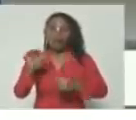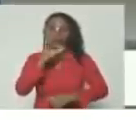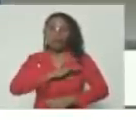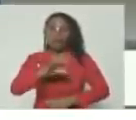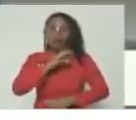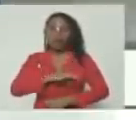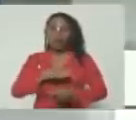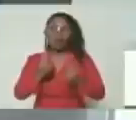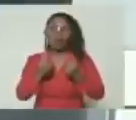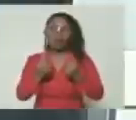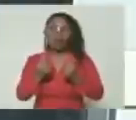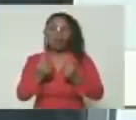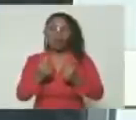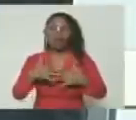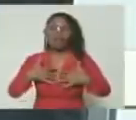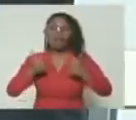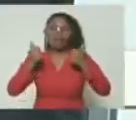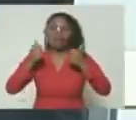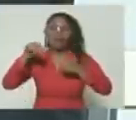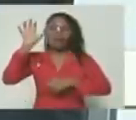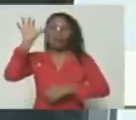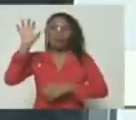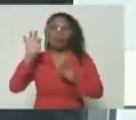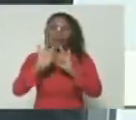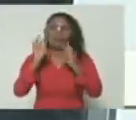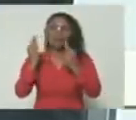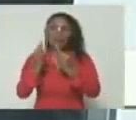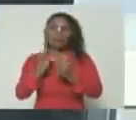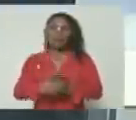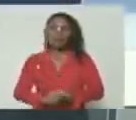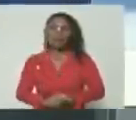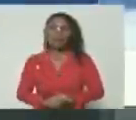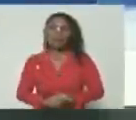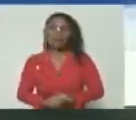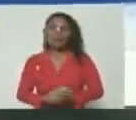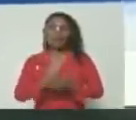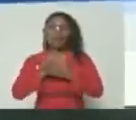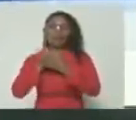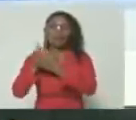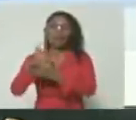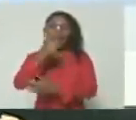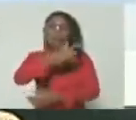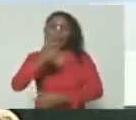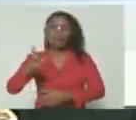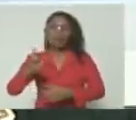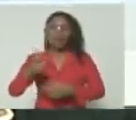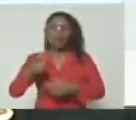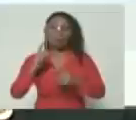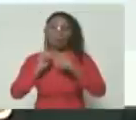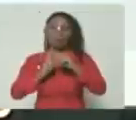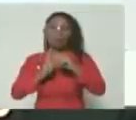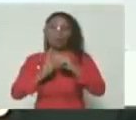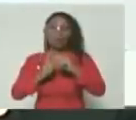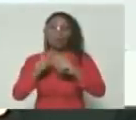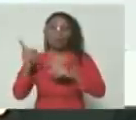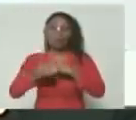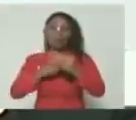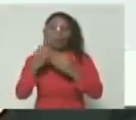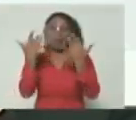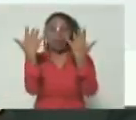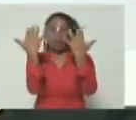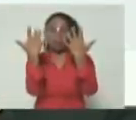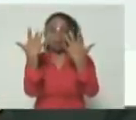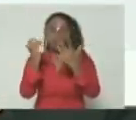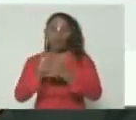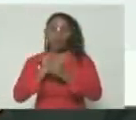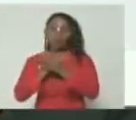es la economía la que le salva la patria a la familia, que ayuda a la gente a progresar, la gente quiere hacer con sus manos.